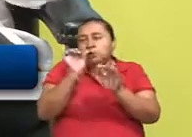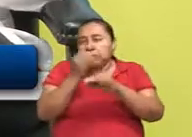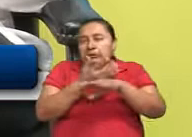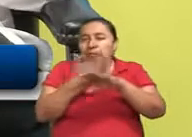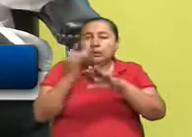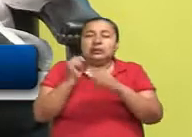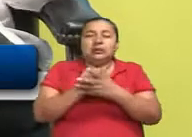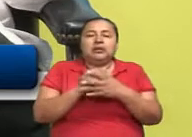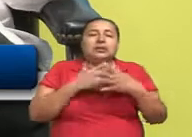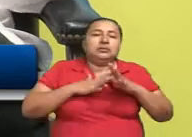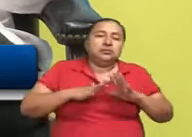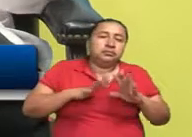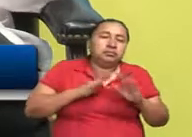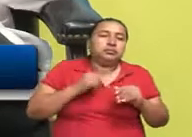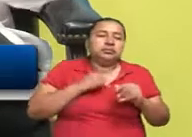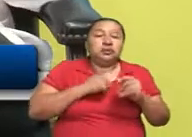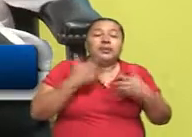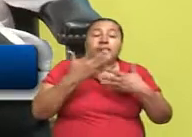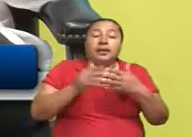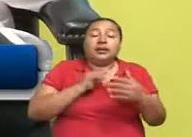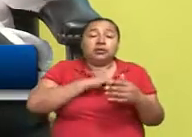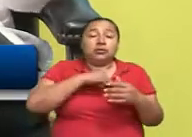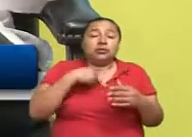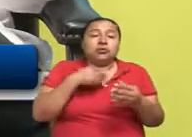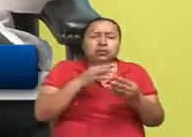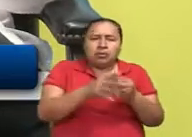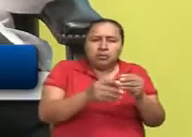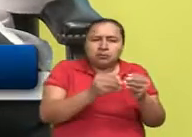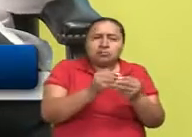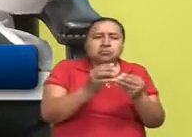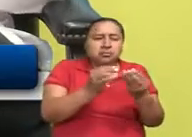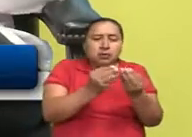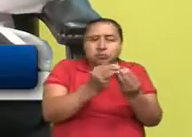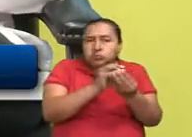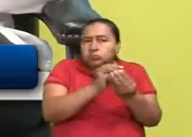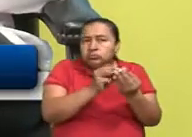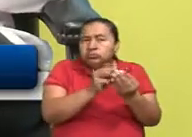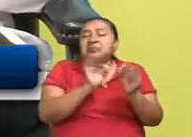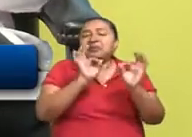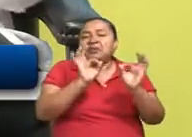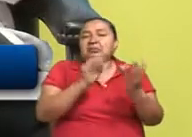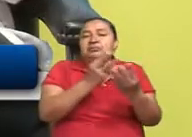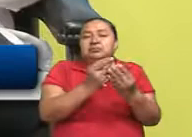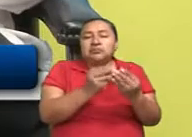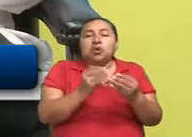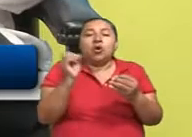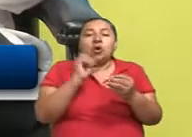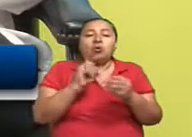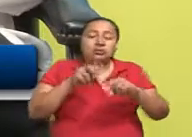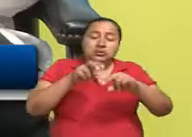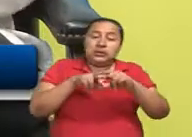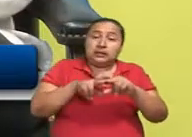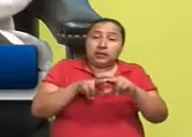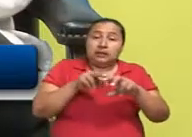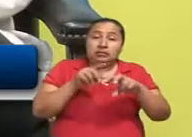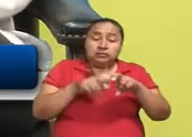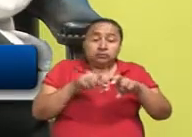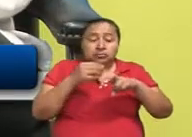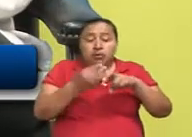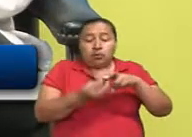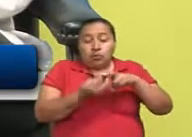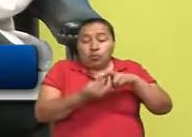y relajado, para que nosotros toquemos si están los testículos del niño ahí. O bien semisentadito para que cuelguen